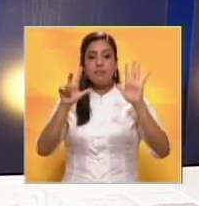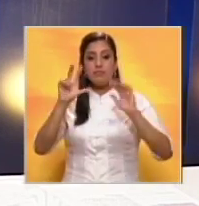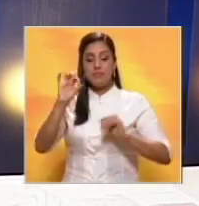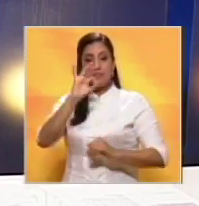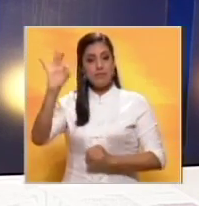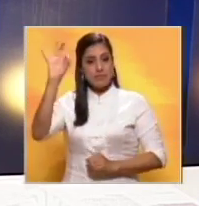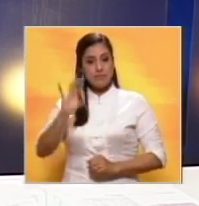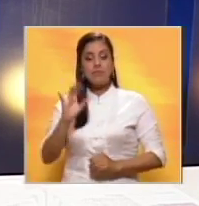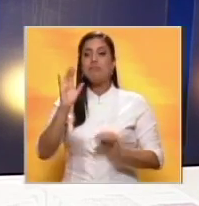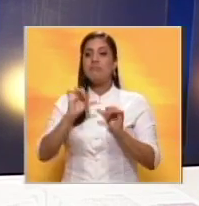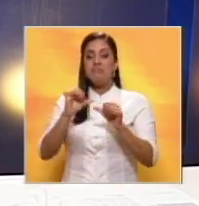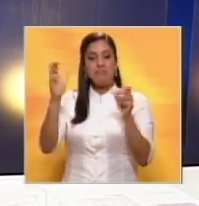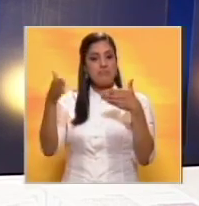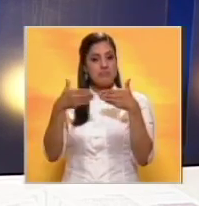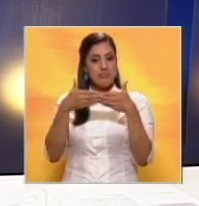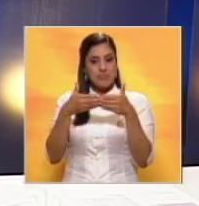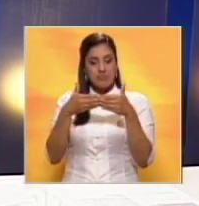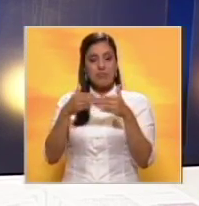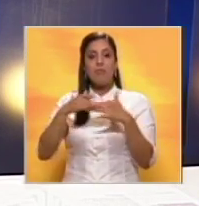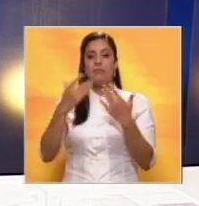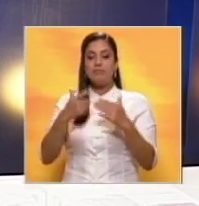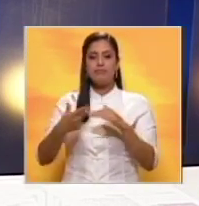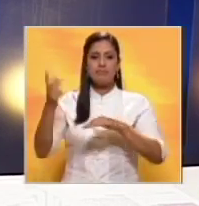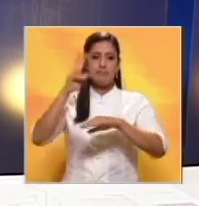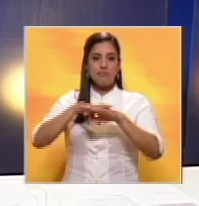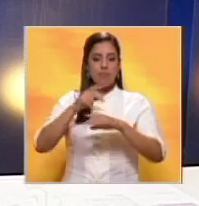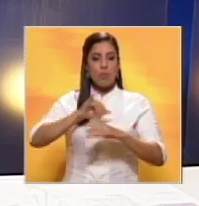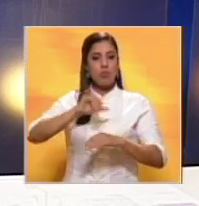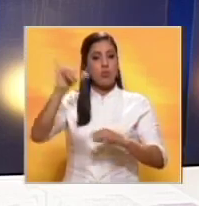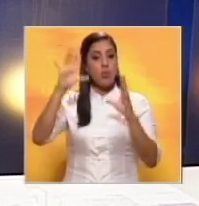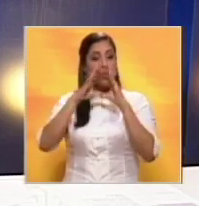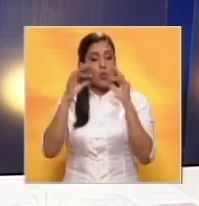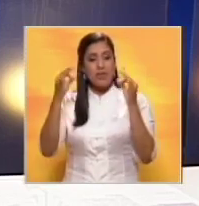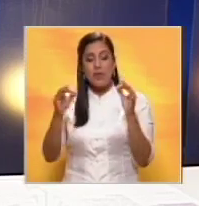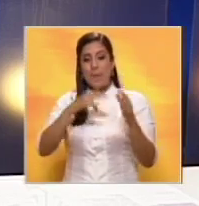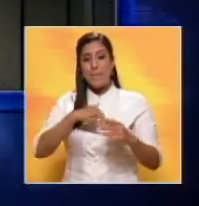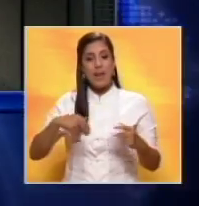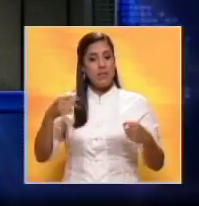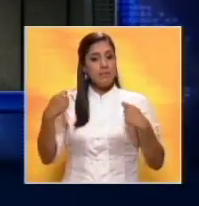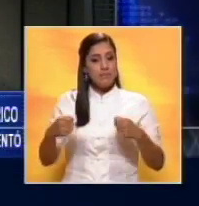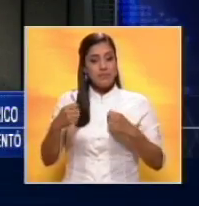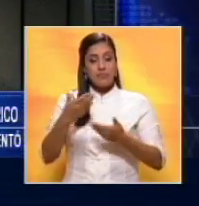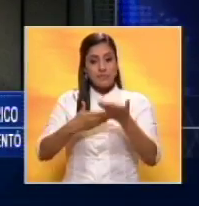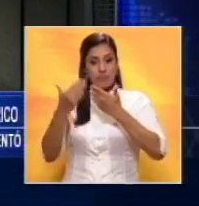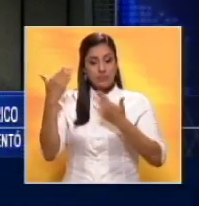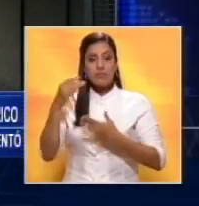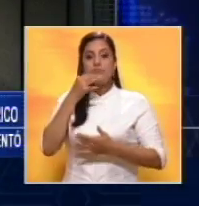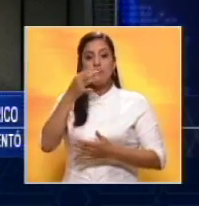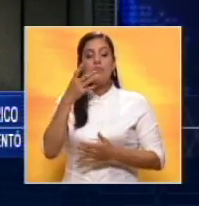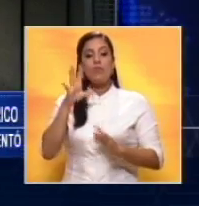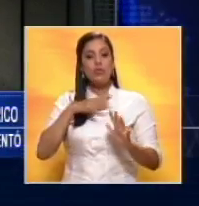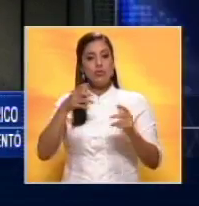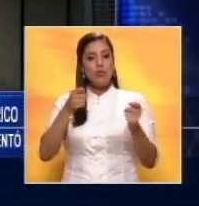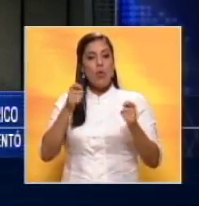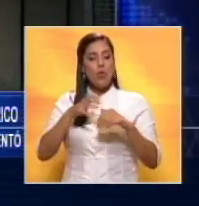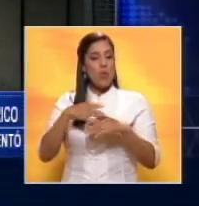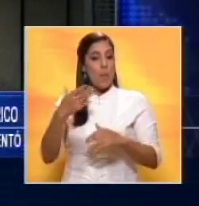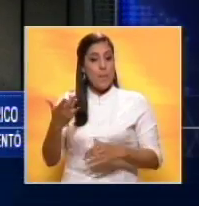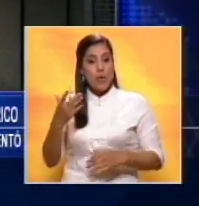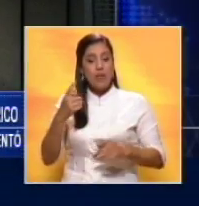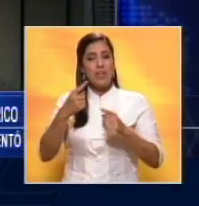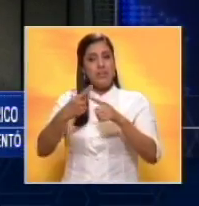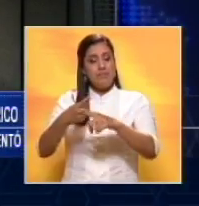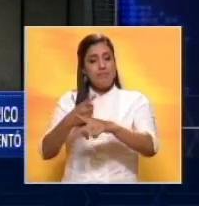de los comercios permanecen cerrados ante el incremento de los índices de inseguridad. Los comerciantes aseguran que han tomado esta medida ante